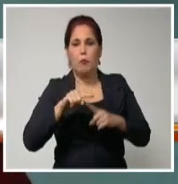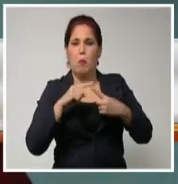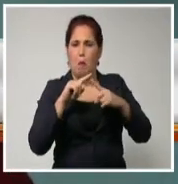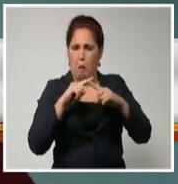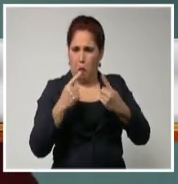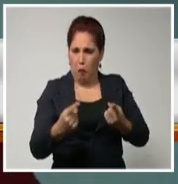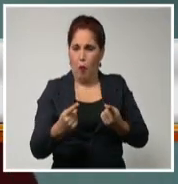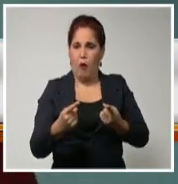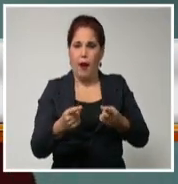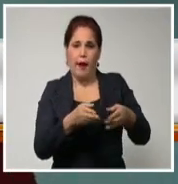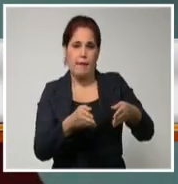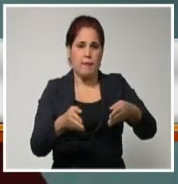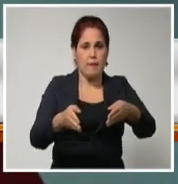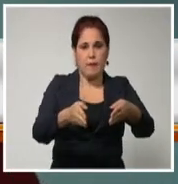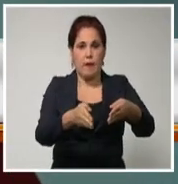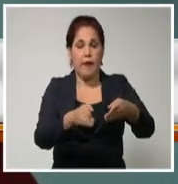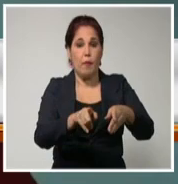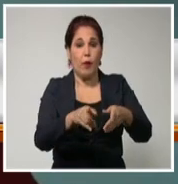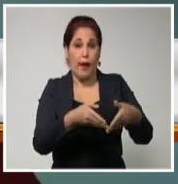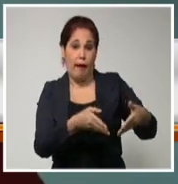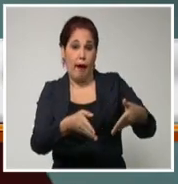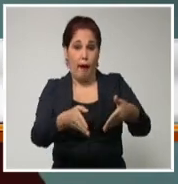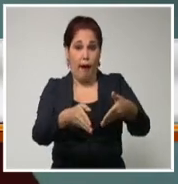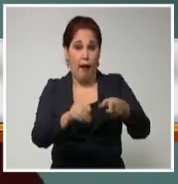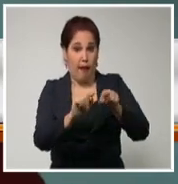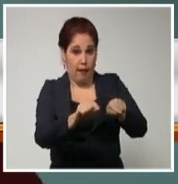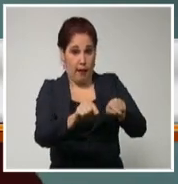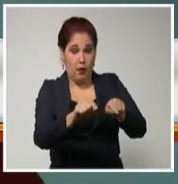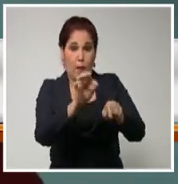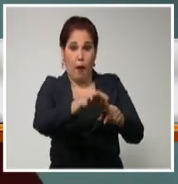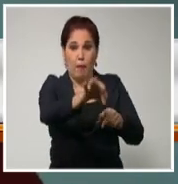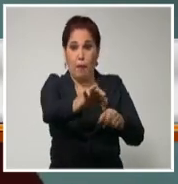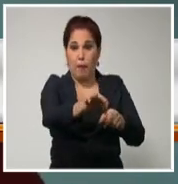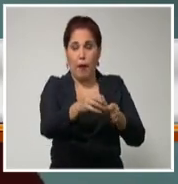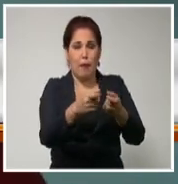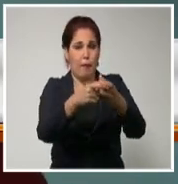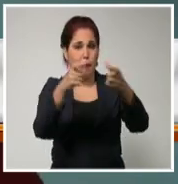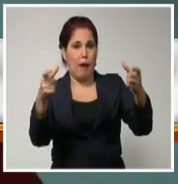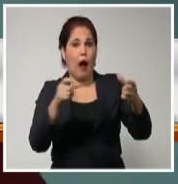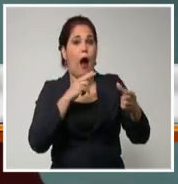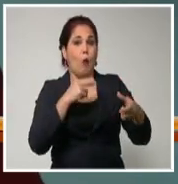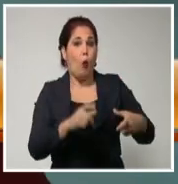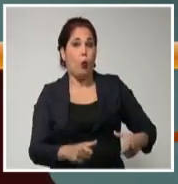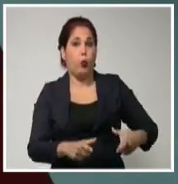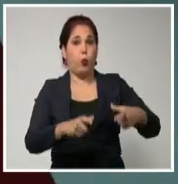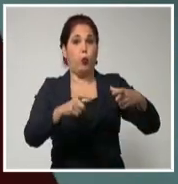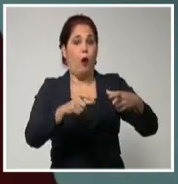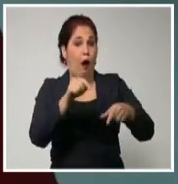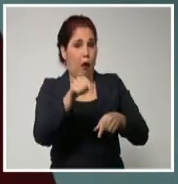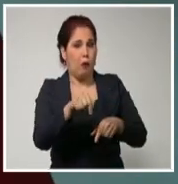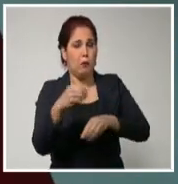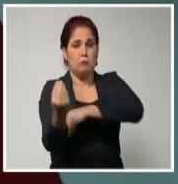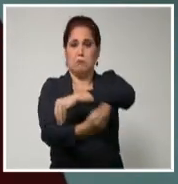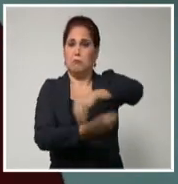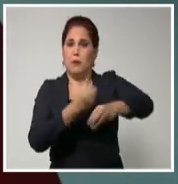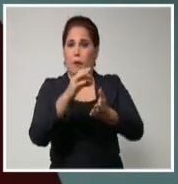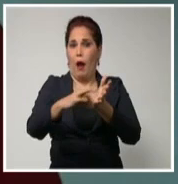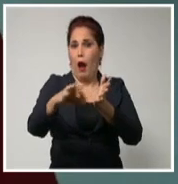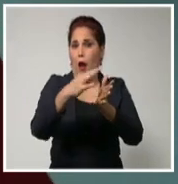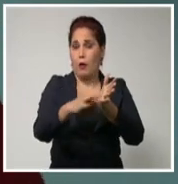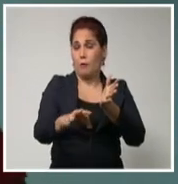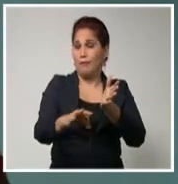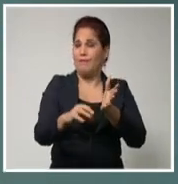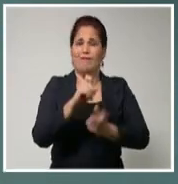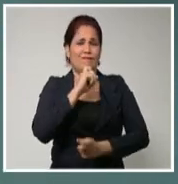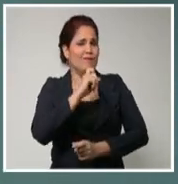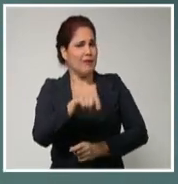de canales, porque fueron canales concebidos para grandes volúmenes de agua, y entonces eso tiene un punto de entrega, pero